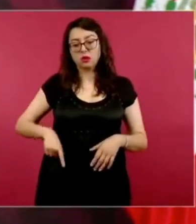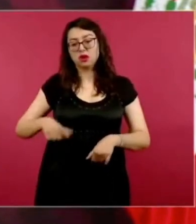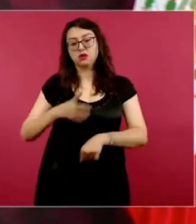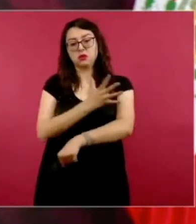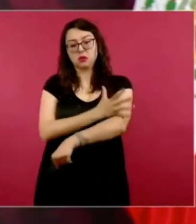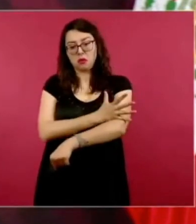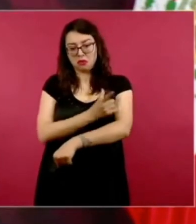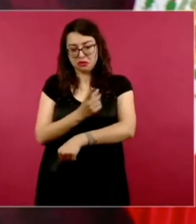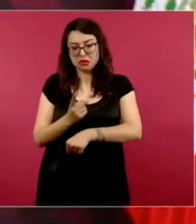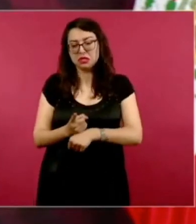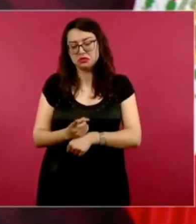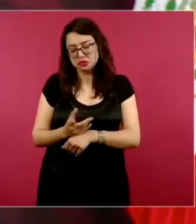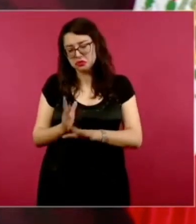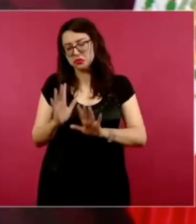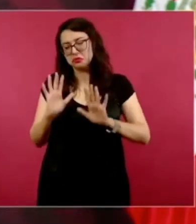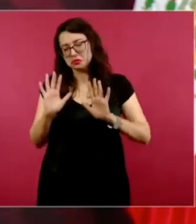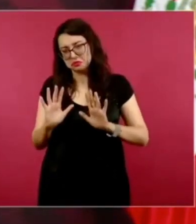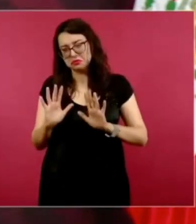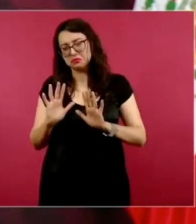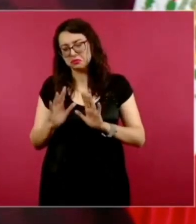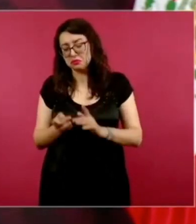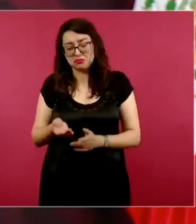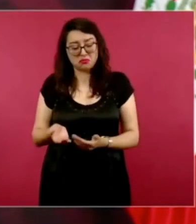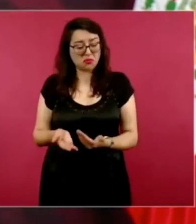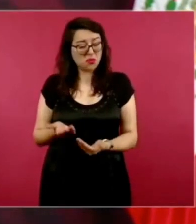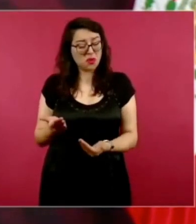muy pocos,